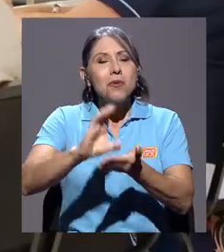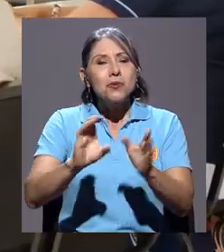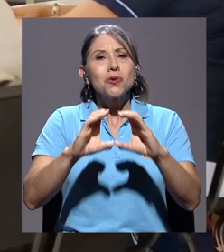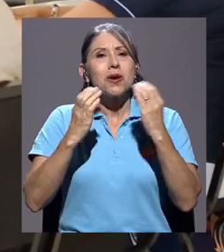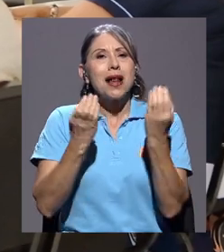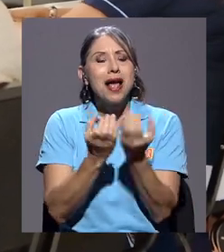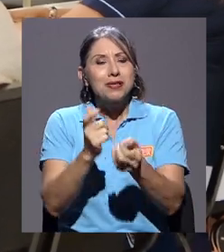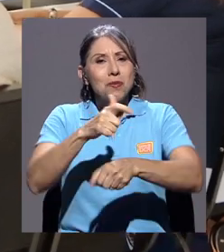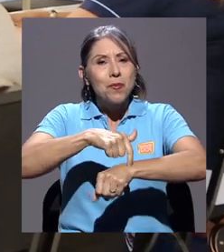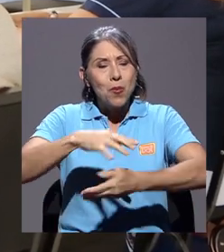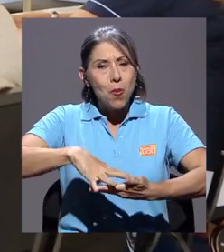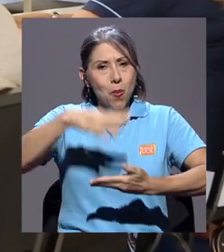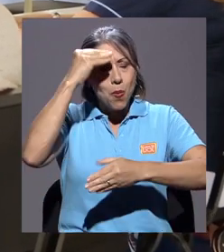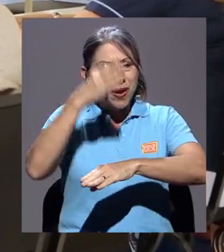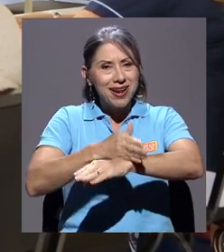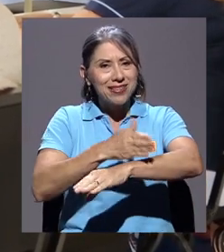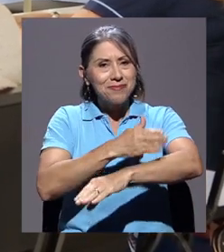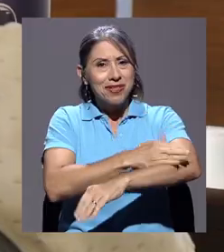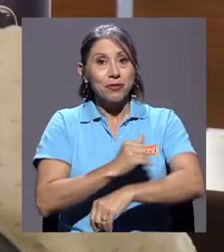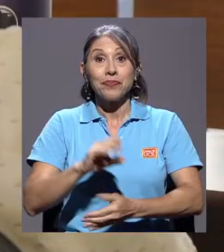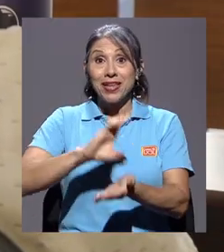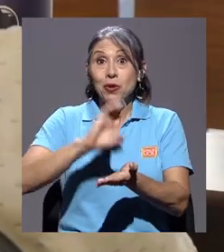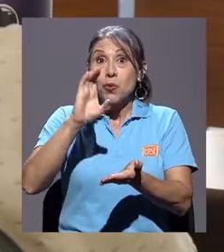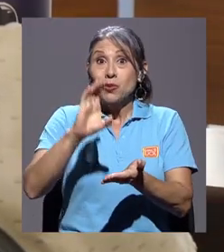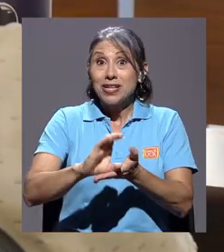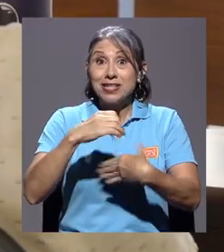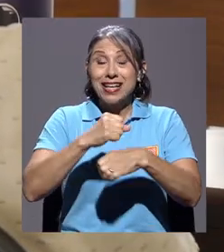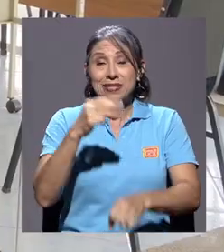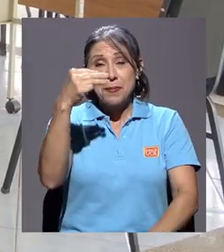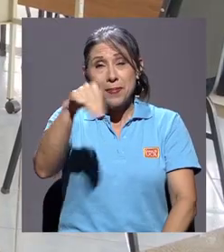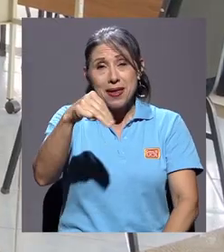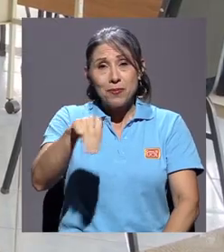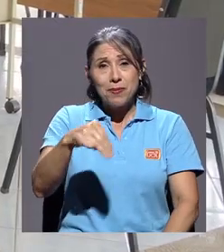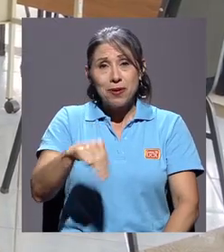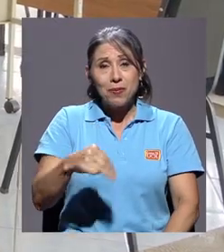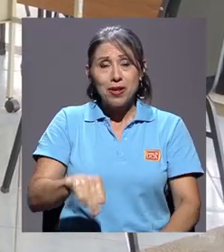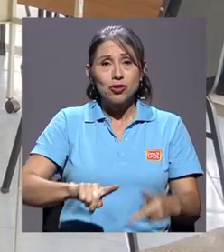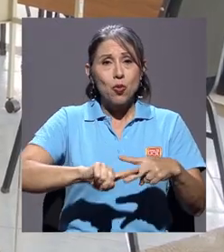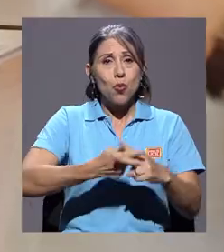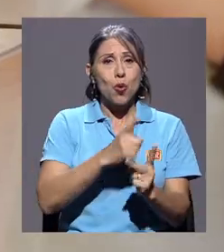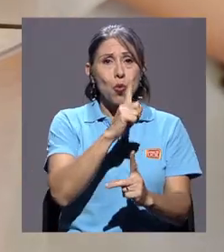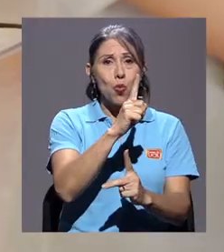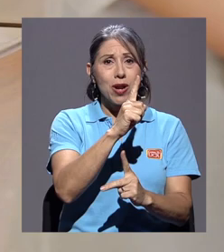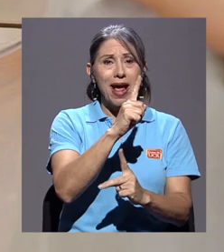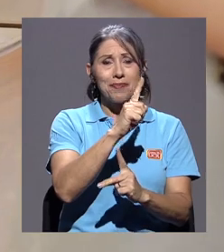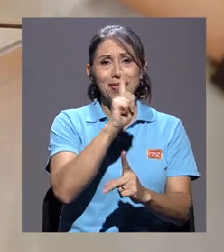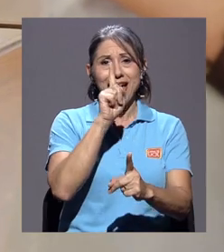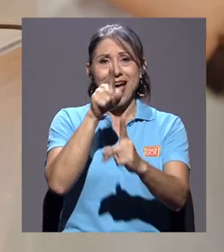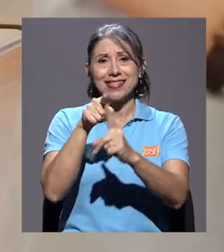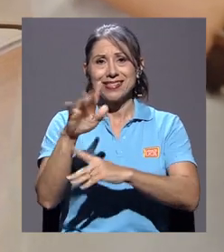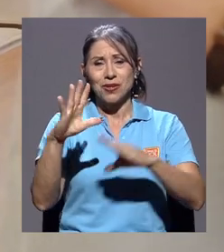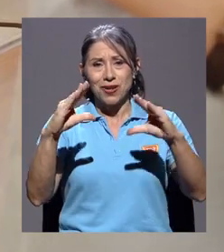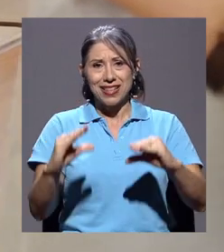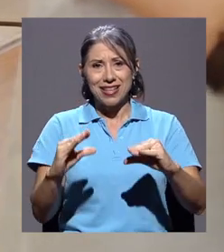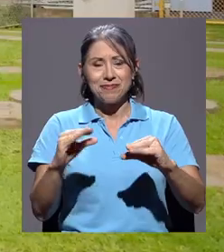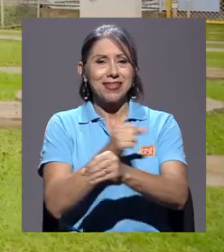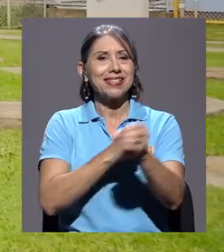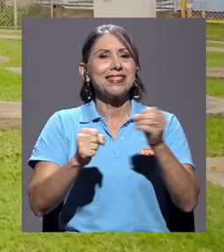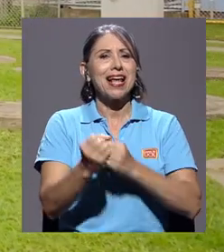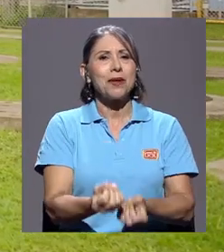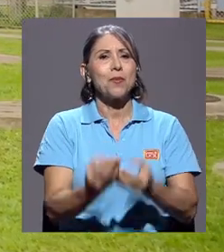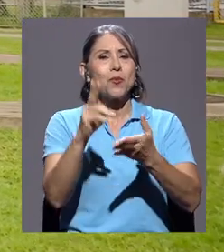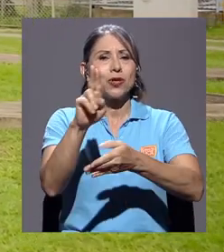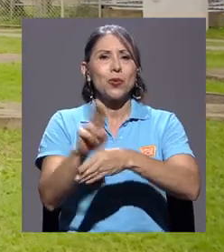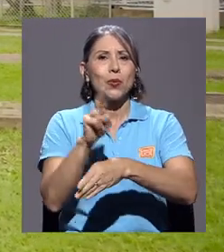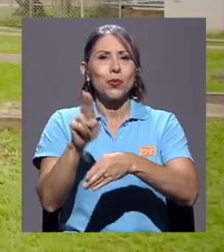de aprendizaje y de crecimiento. El curso se realiza todos los miércoles de 1 a 5 de la tarde en la sala multiuso de la Oficina